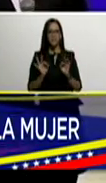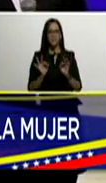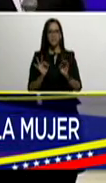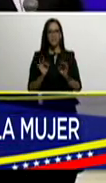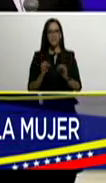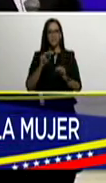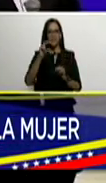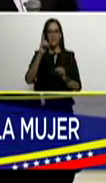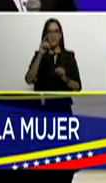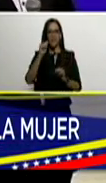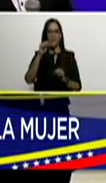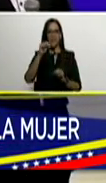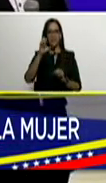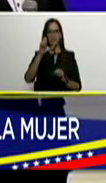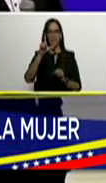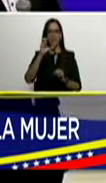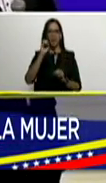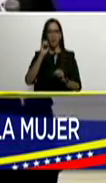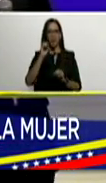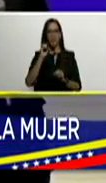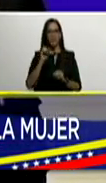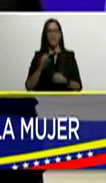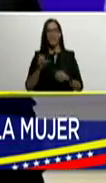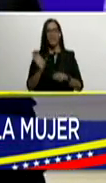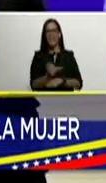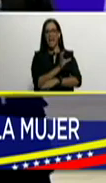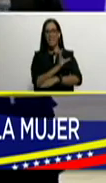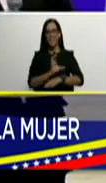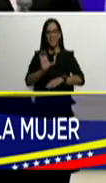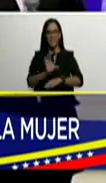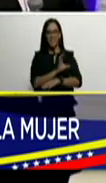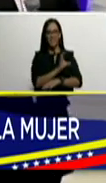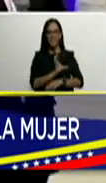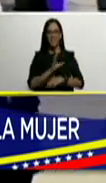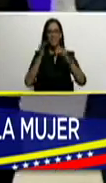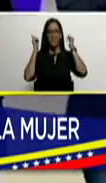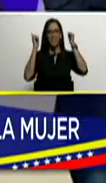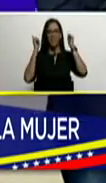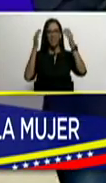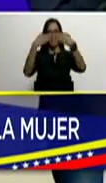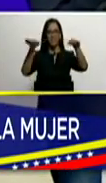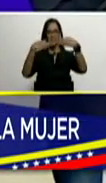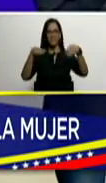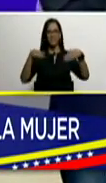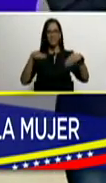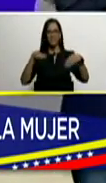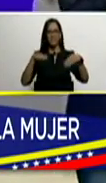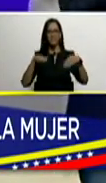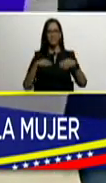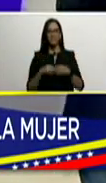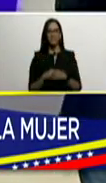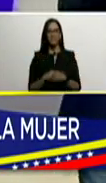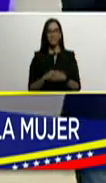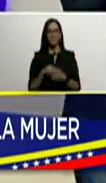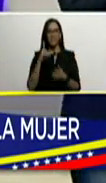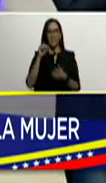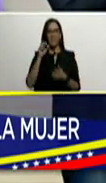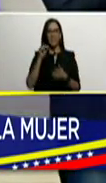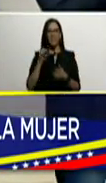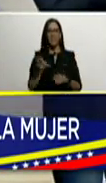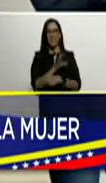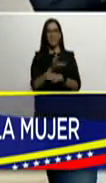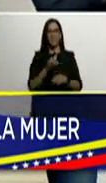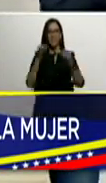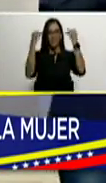de Danilo Badel, cantante de Fiesta Decembrina. Danilo, le